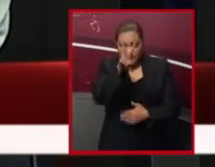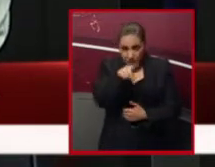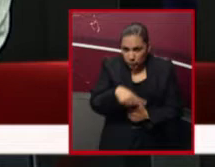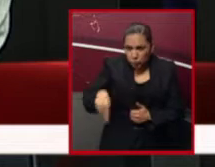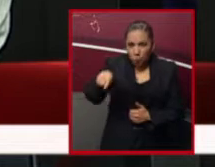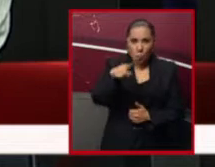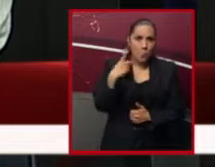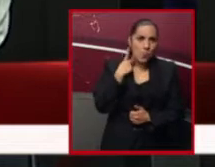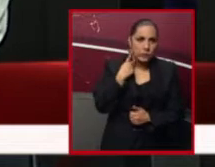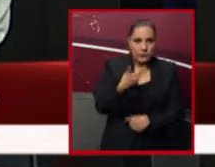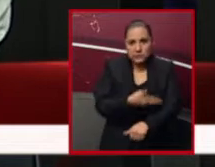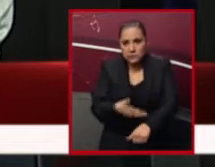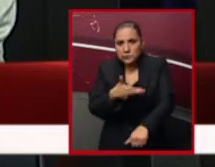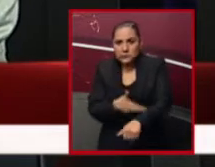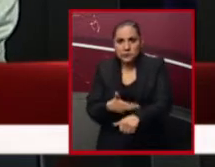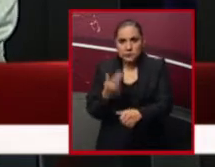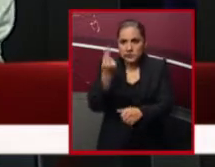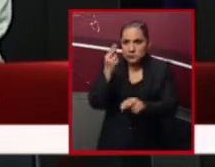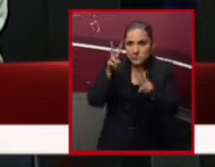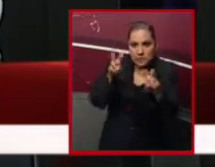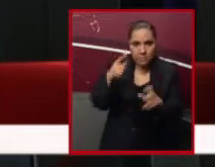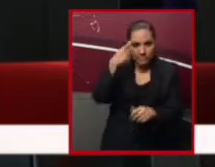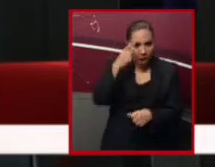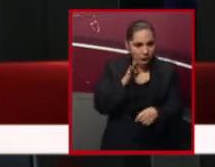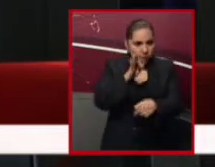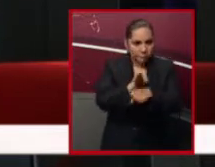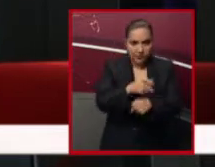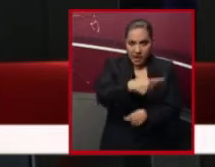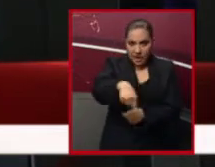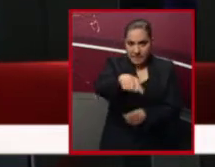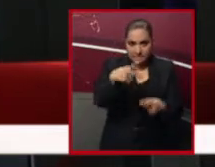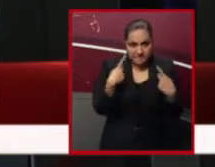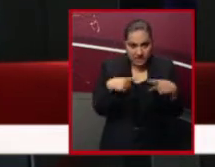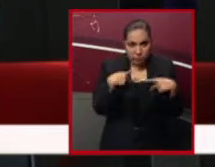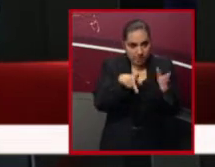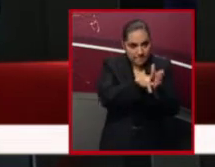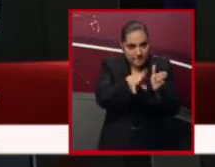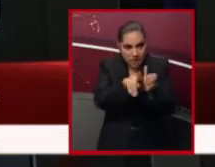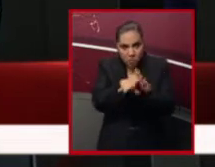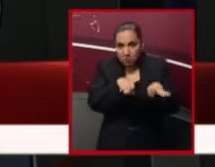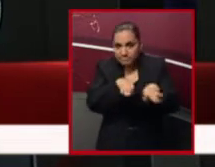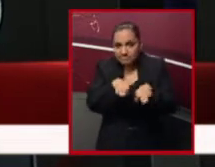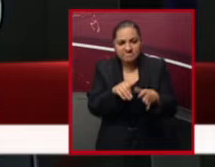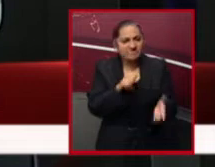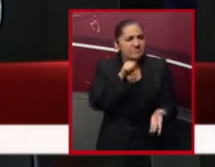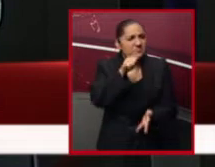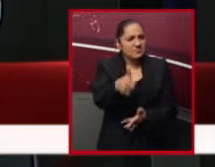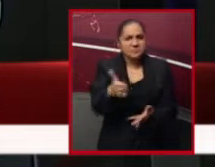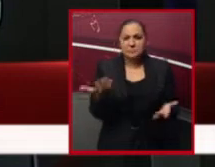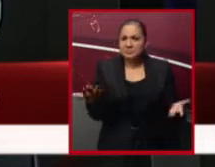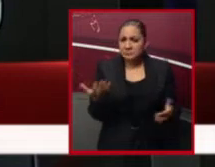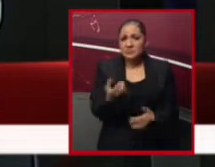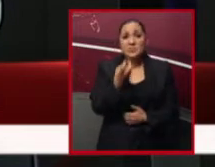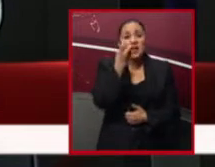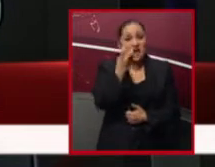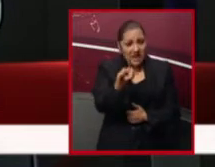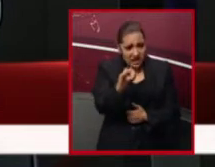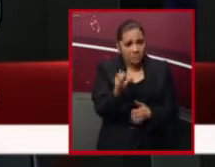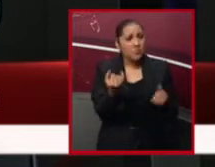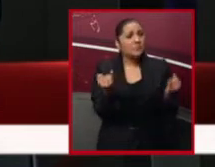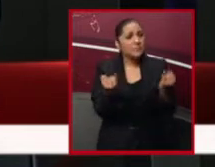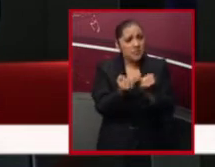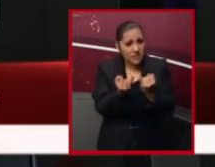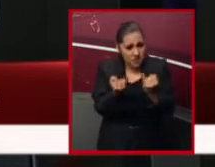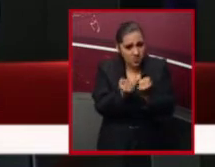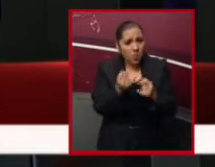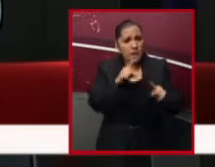a los periodistas. Esto tiene que ver con algo muy grave, que también ha sido investigado y expuesto por los